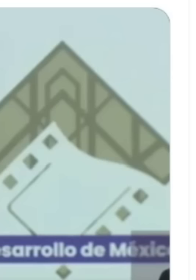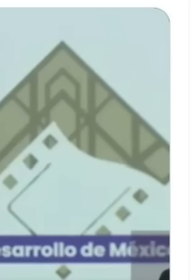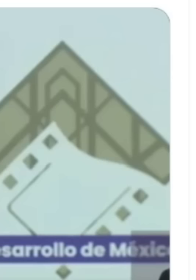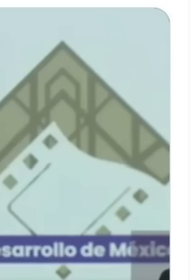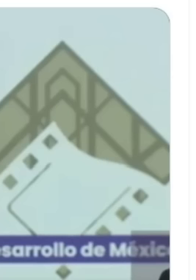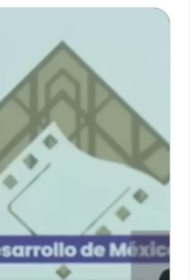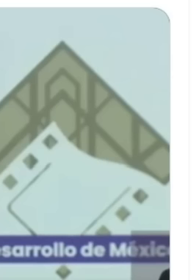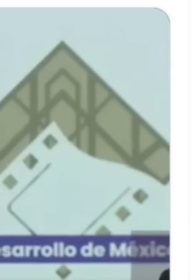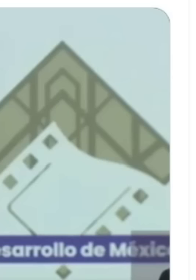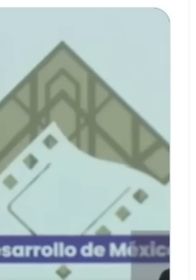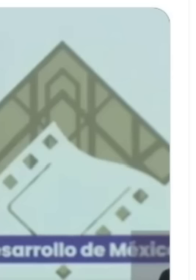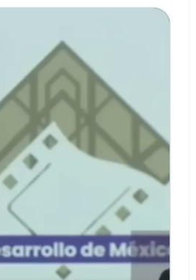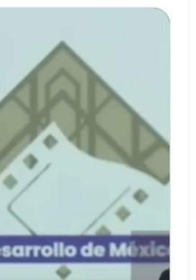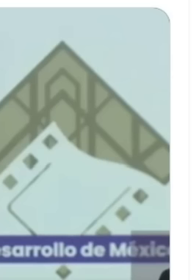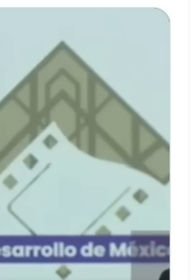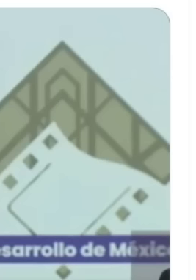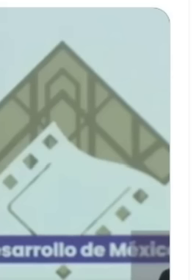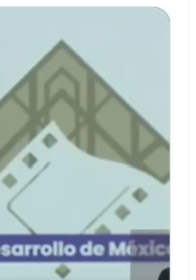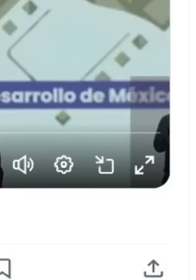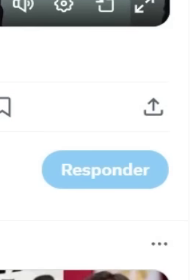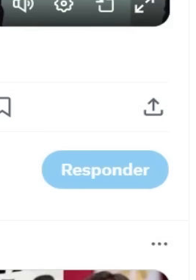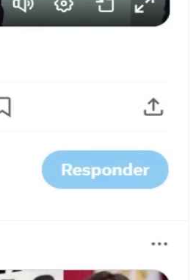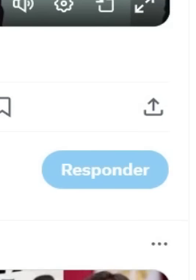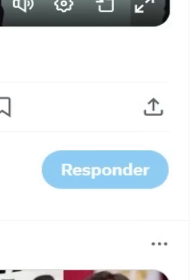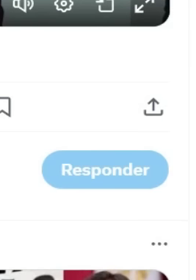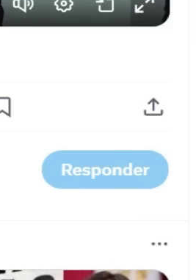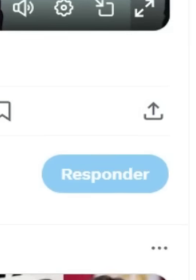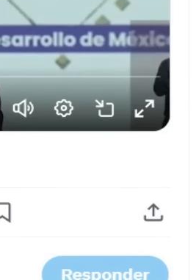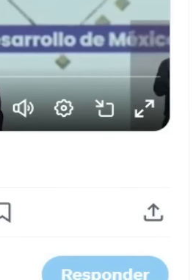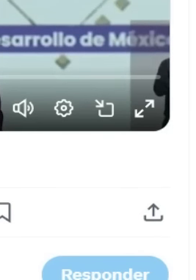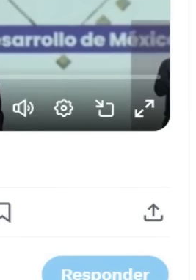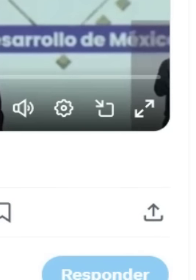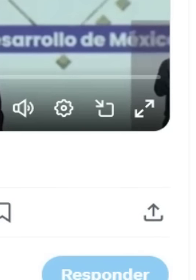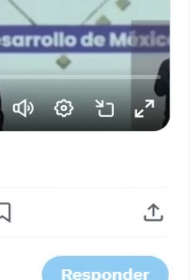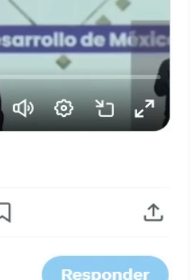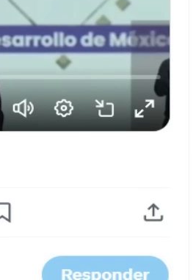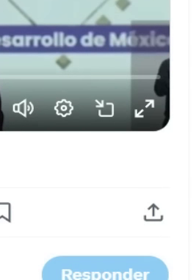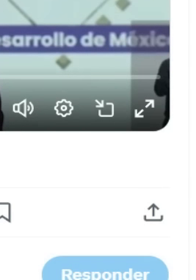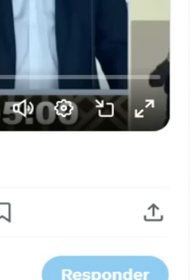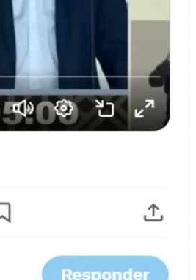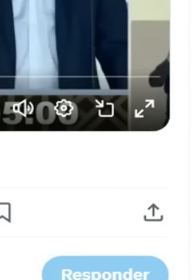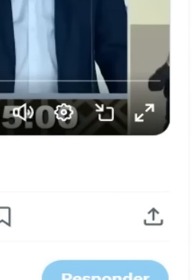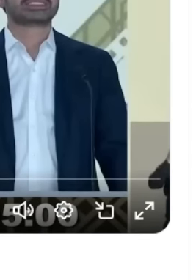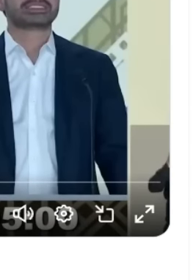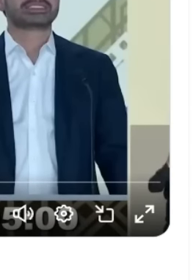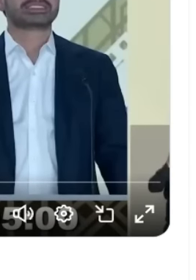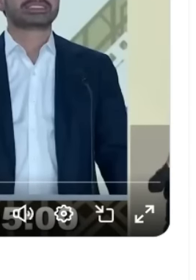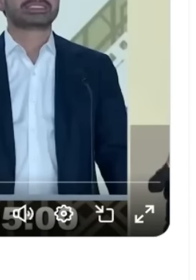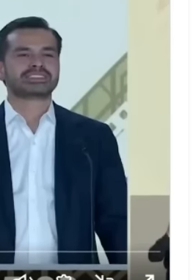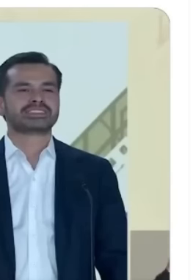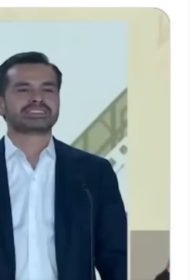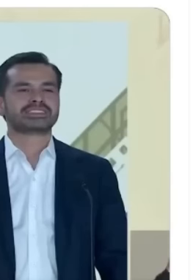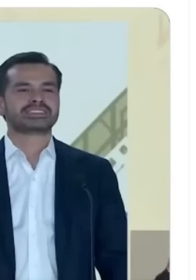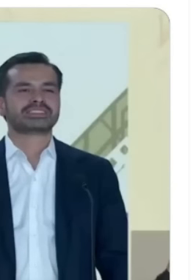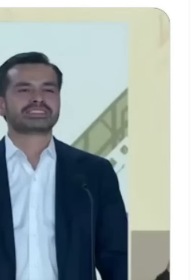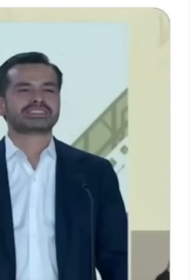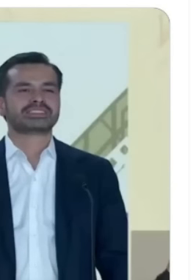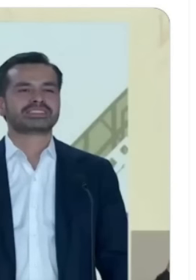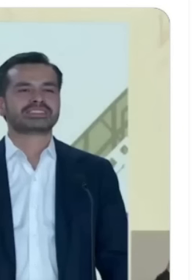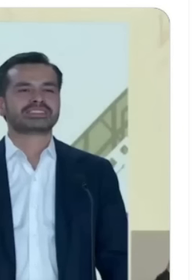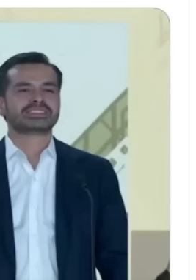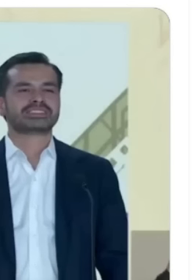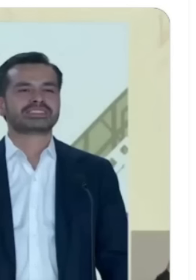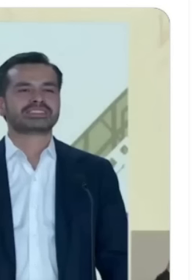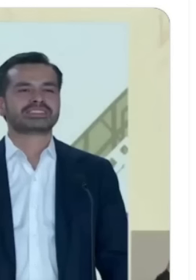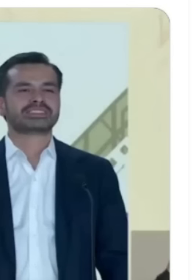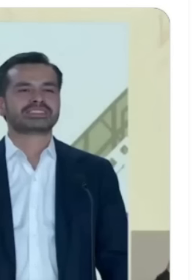ocasiones que esta señora pues de alguna u otra forma sale a desmentir lo que ella viene diciendo.